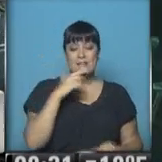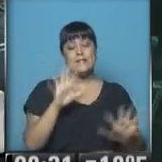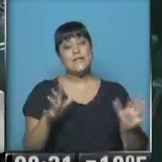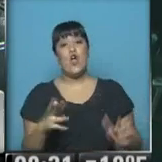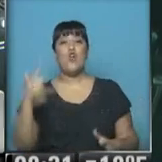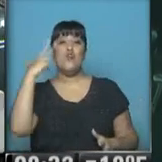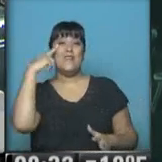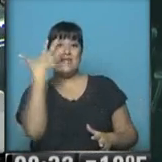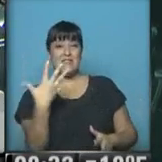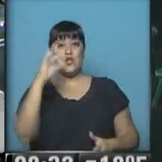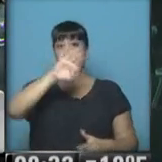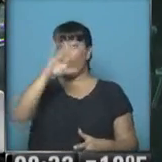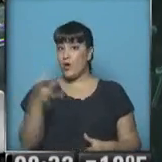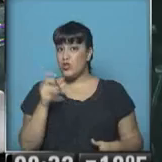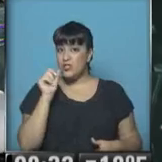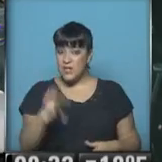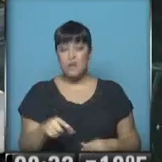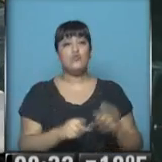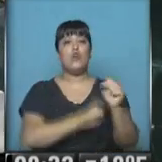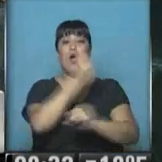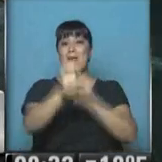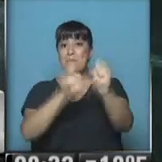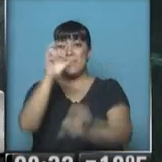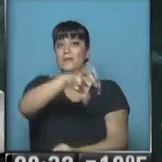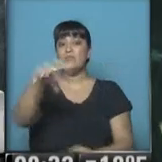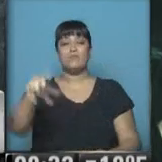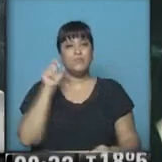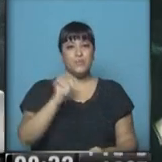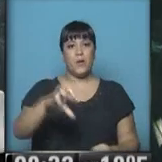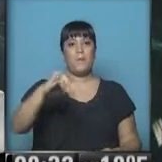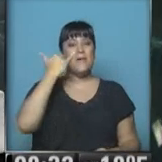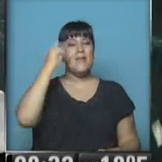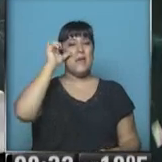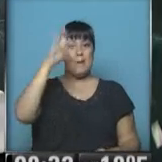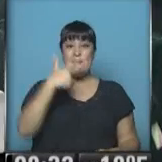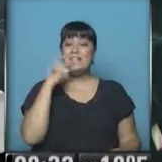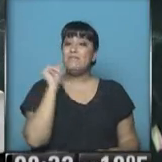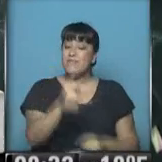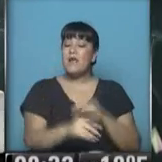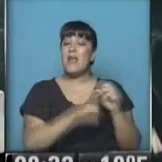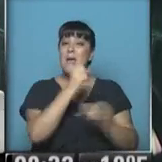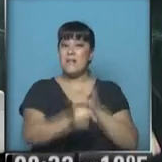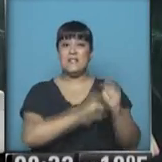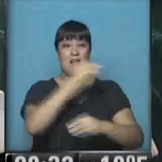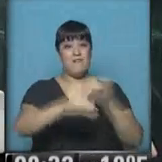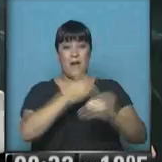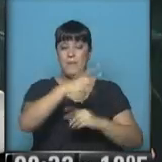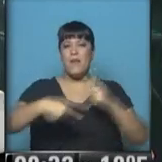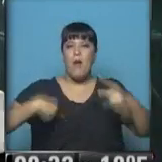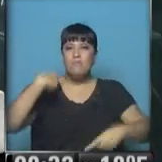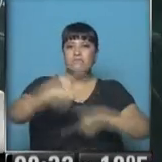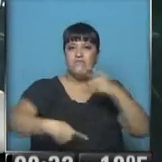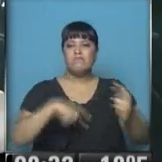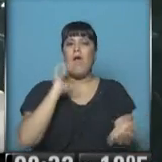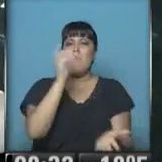95 por de la empresa entre rana son pymes y son empresas familiares segunda tercera generación que invierten